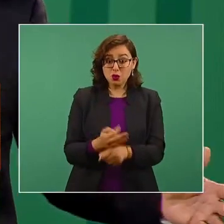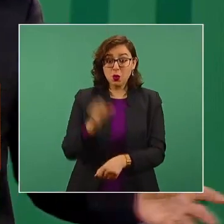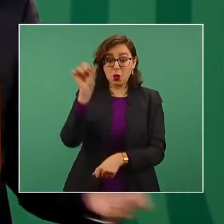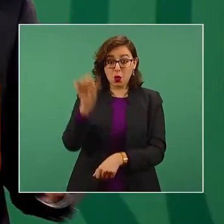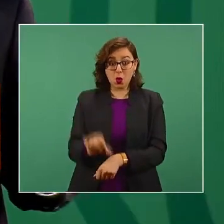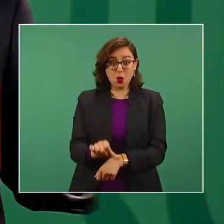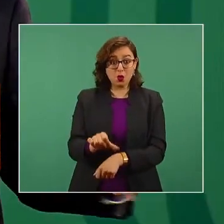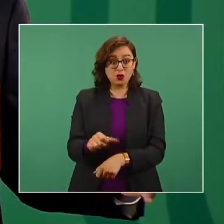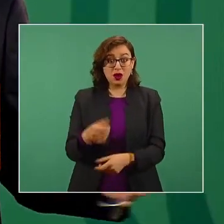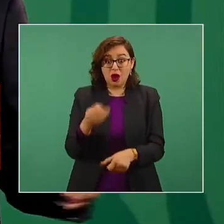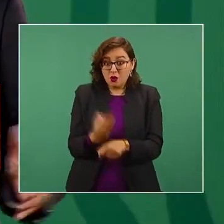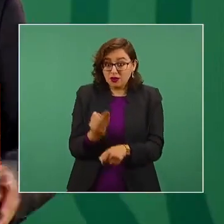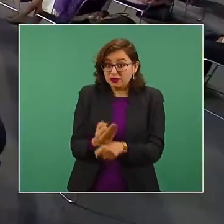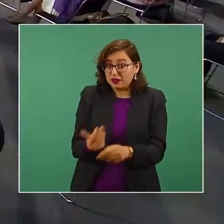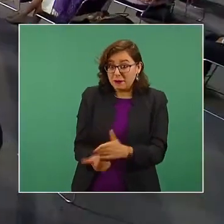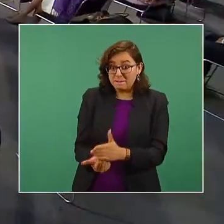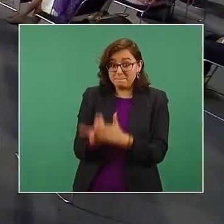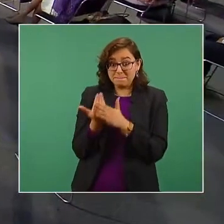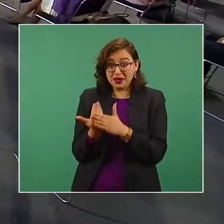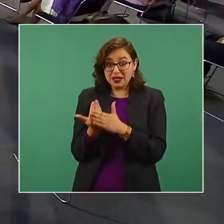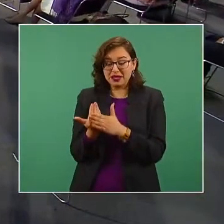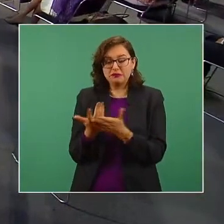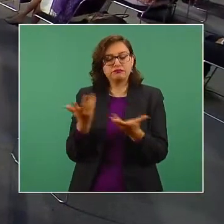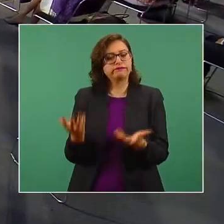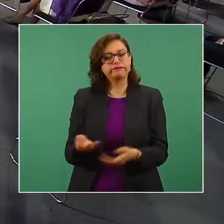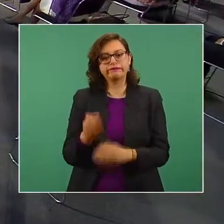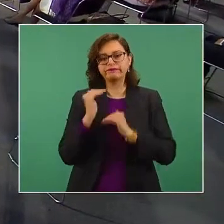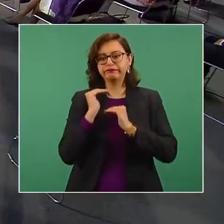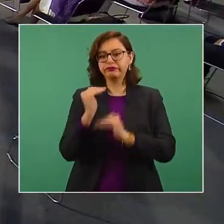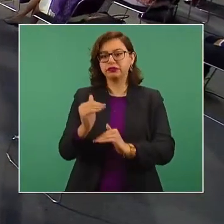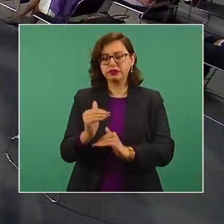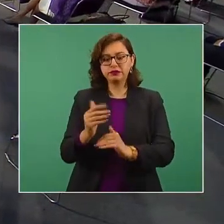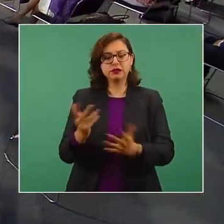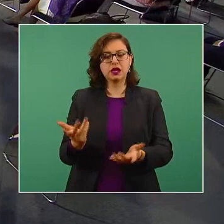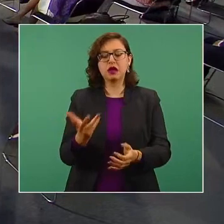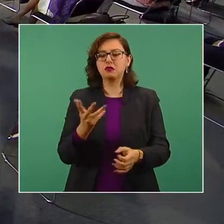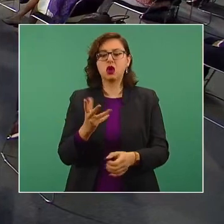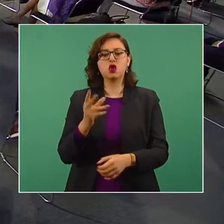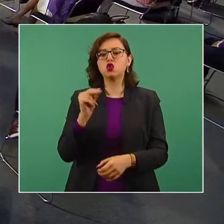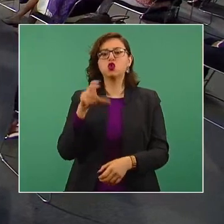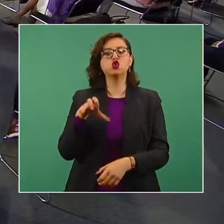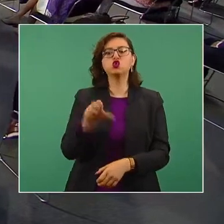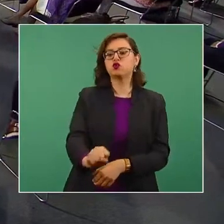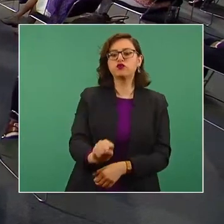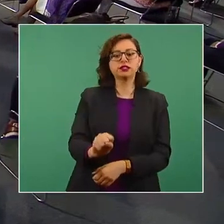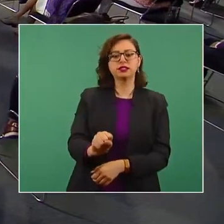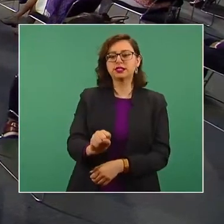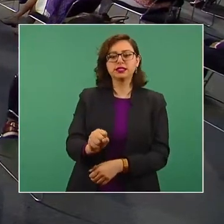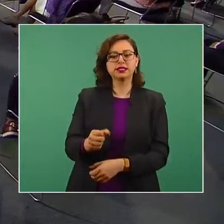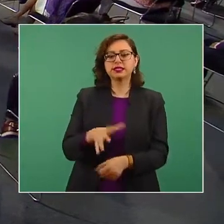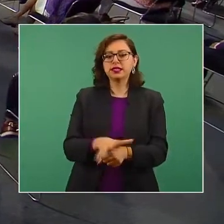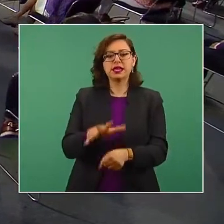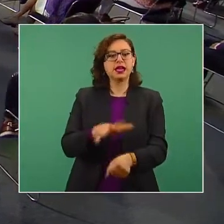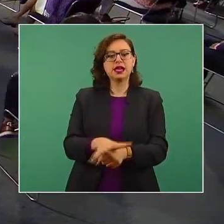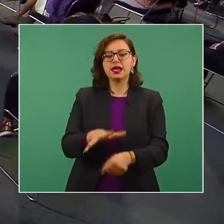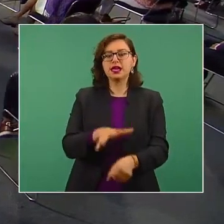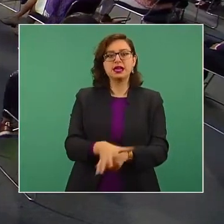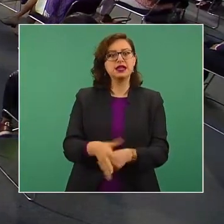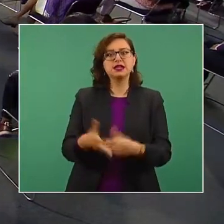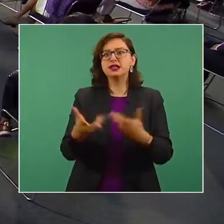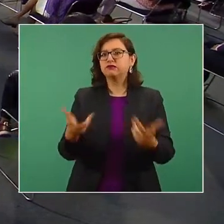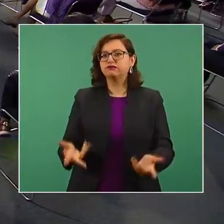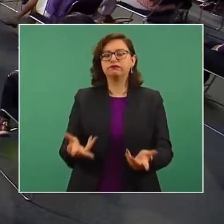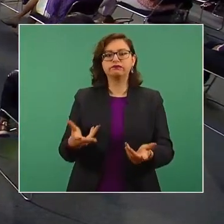aquí en el tiempo de la mañanera para que se sepa qué estamos haciendo